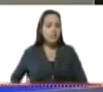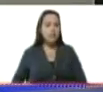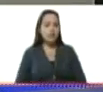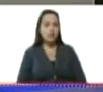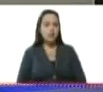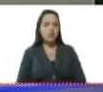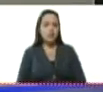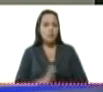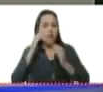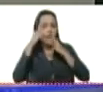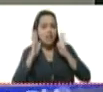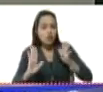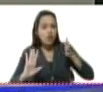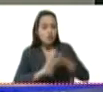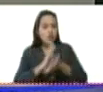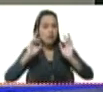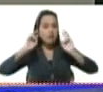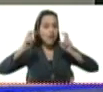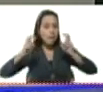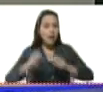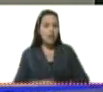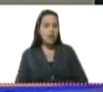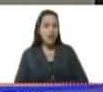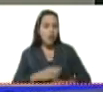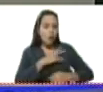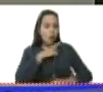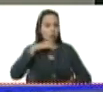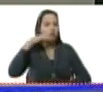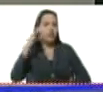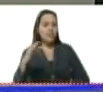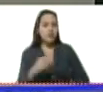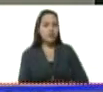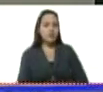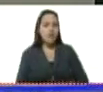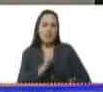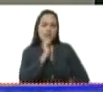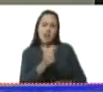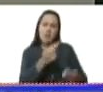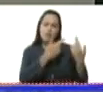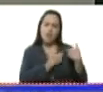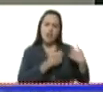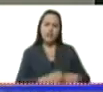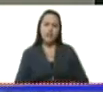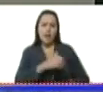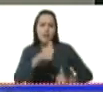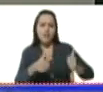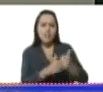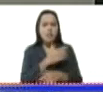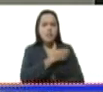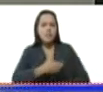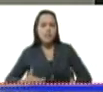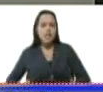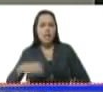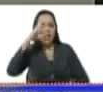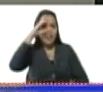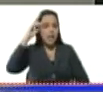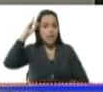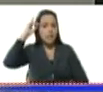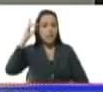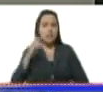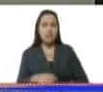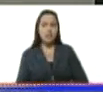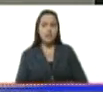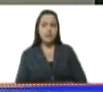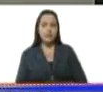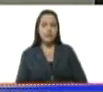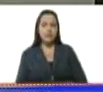para atender el tema del coronavirus. He puesto al frente de esa comisión a la vicepresidenta ejecutiva, Delcy Rodríguez.